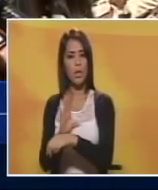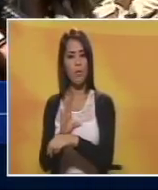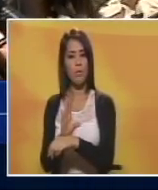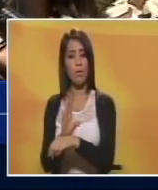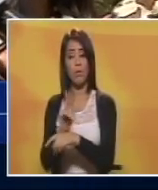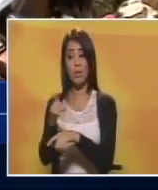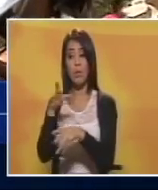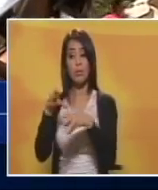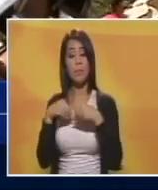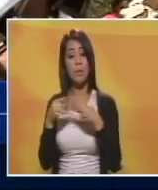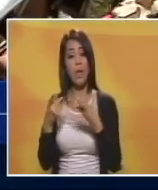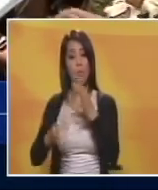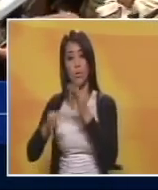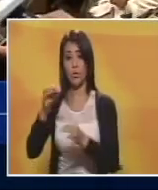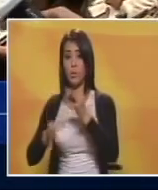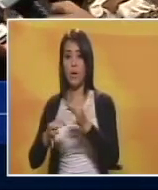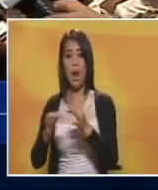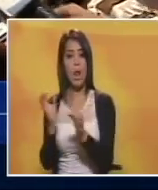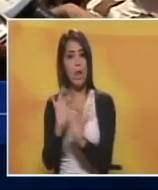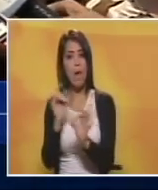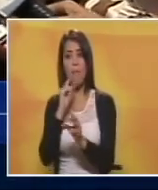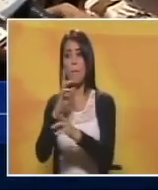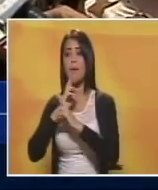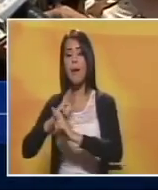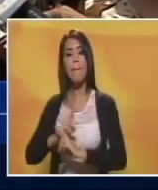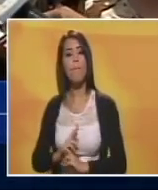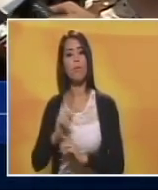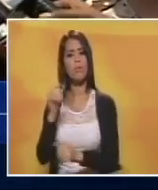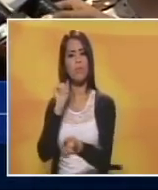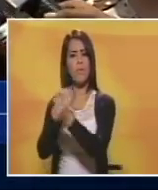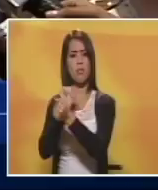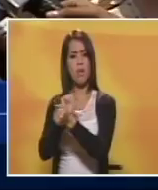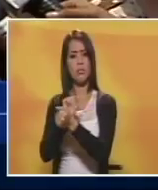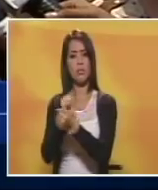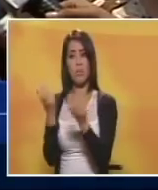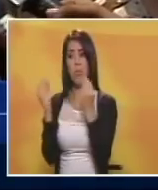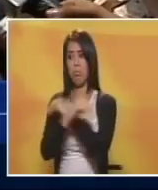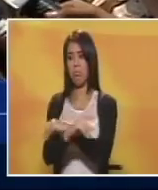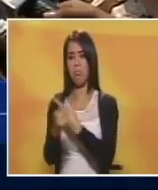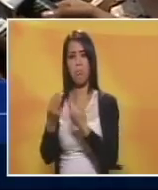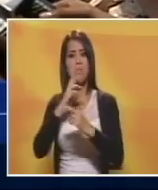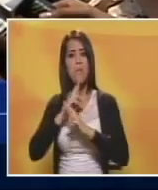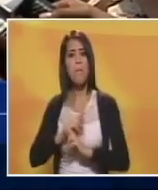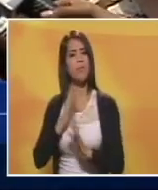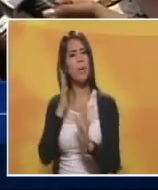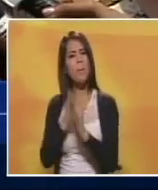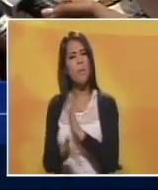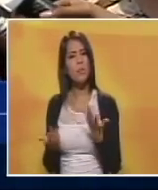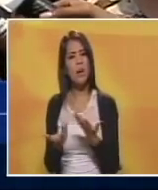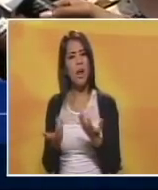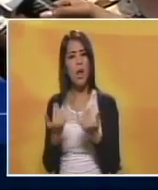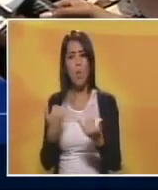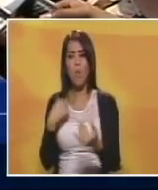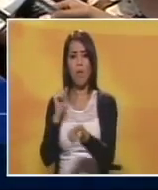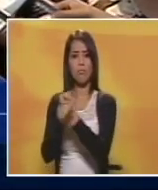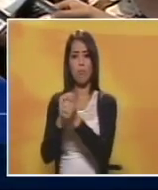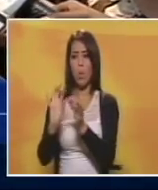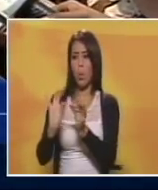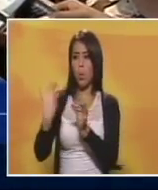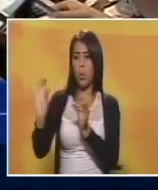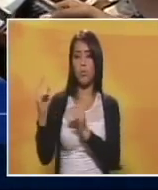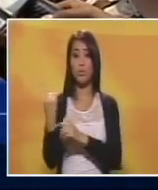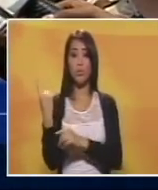de la República. De esta manera, lo que vamos viendo es un juicio sumario. Volvimos al sistema inquisitivo anterior y, amén de